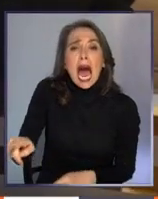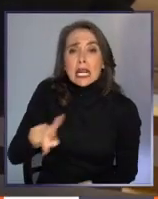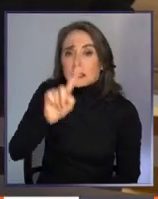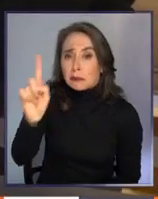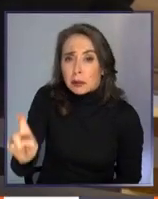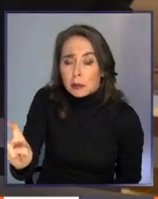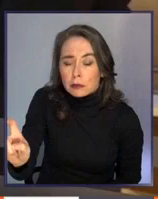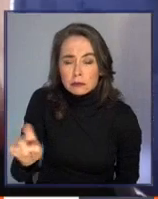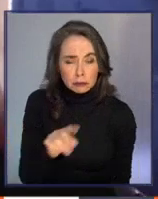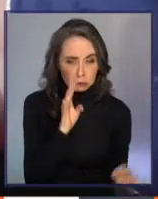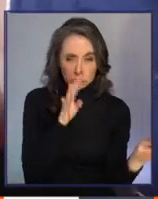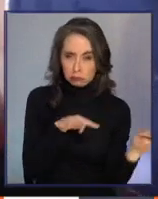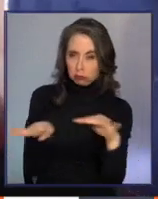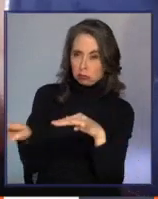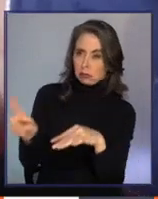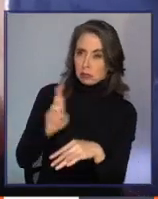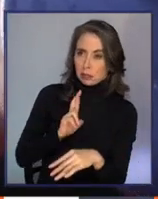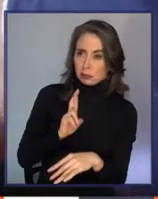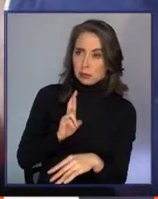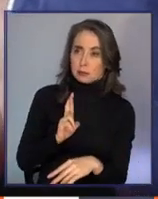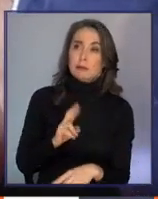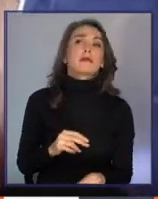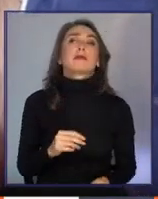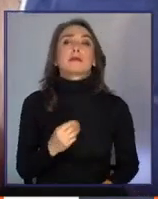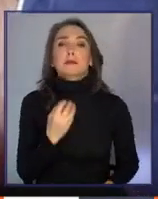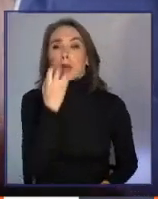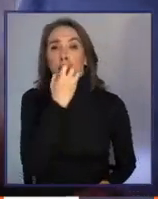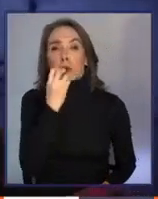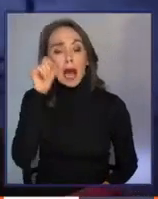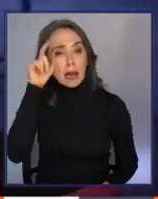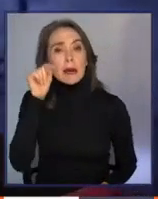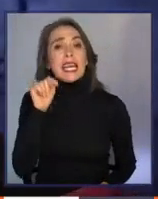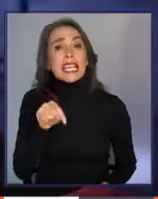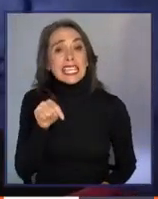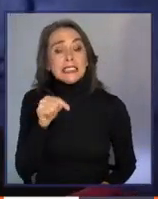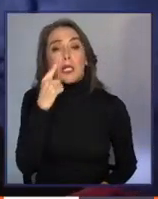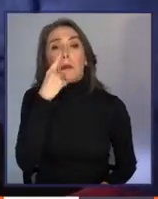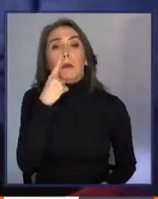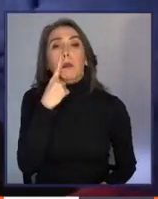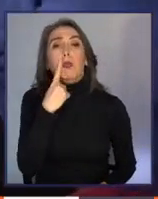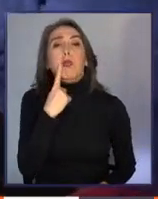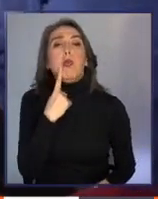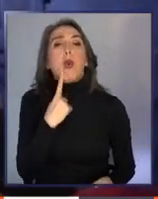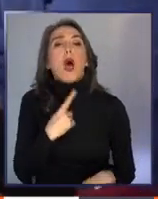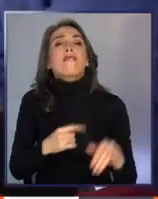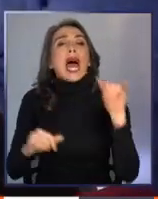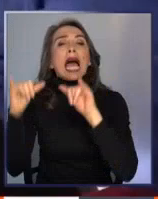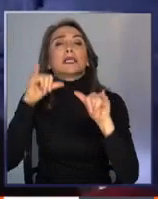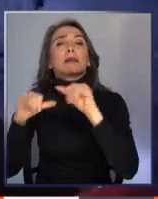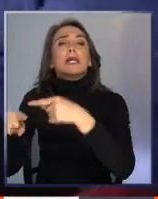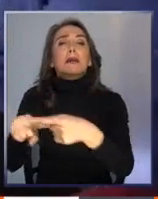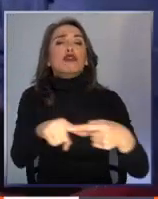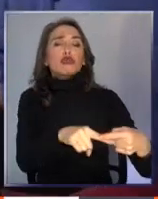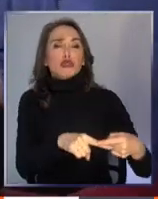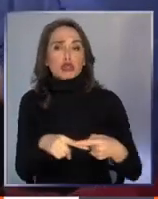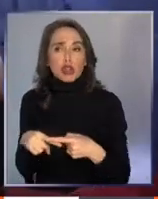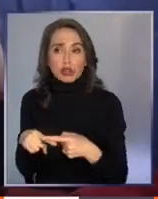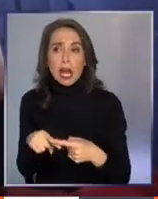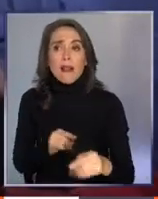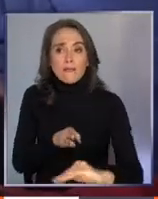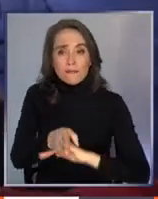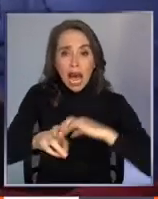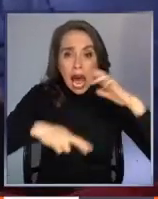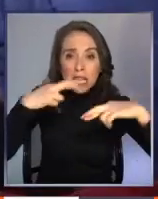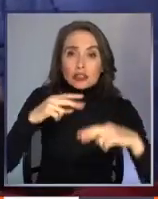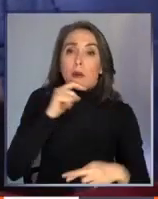de llamar la atención. This is a kind of social experiment. Esto es una especie de experimento social. Si vas a un restaurante,